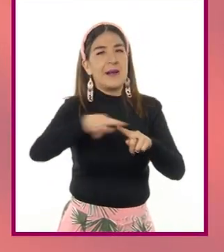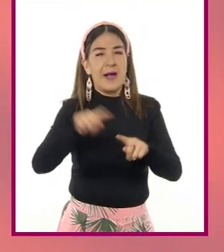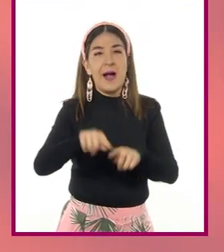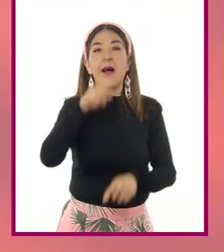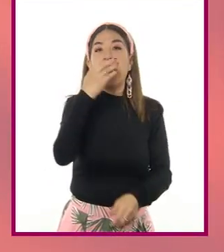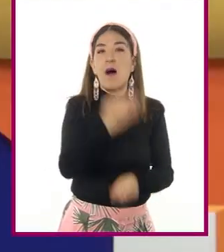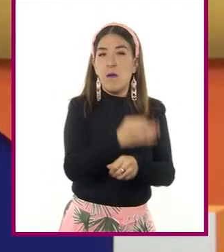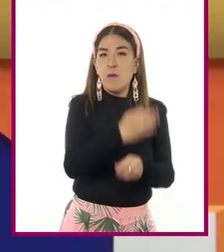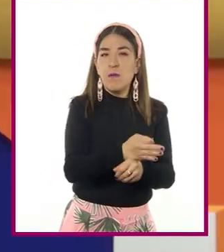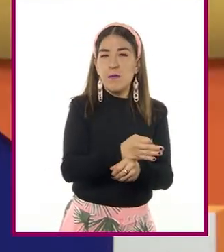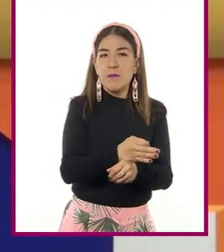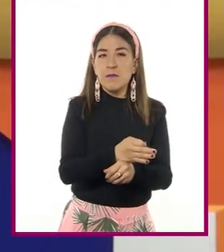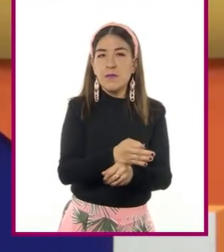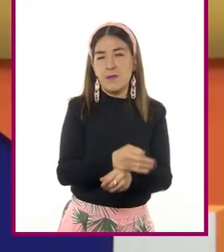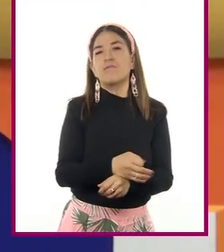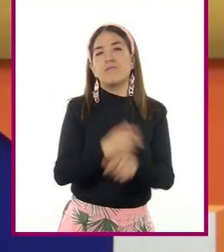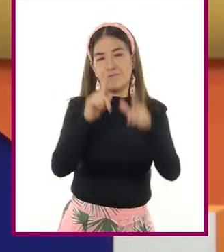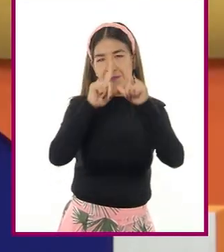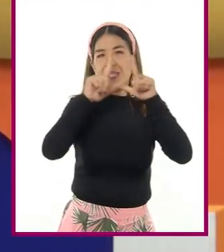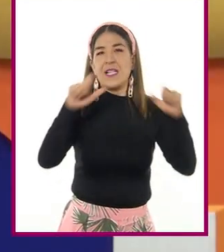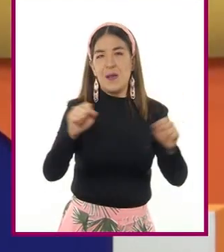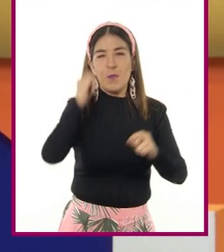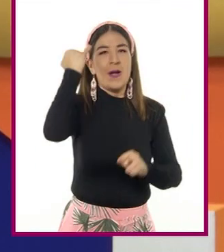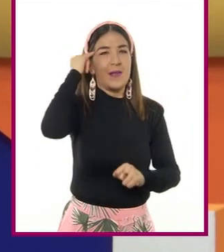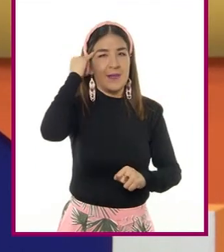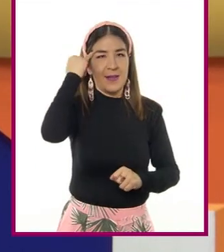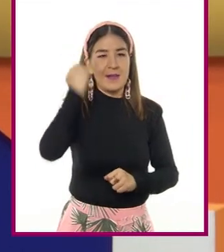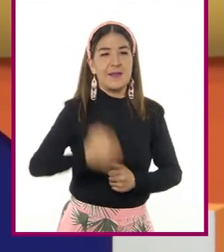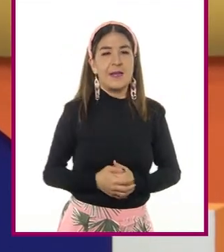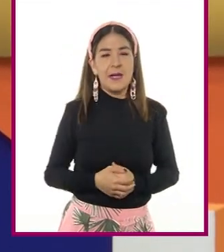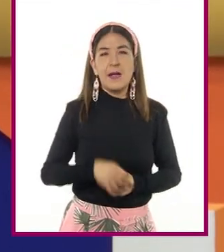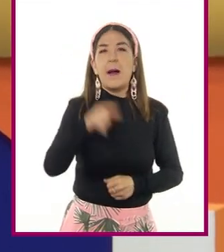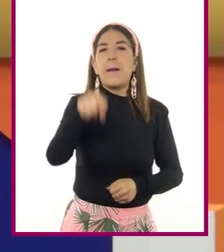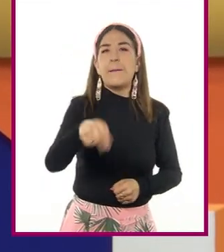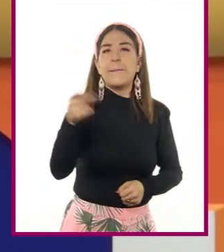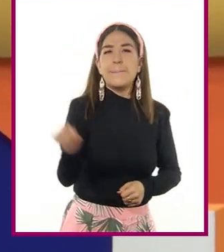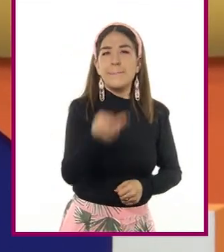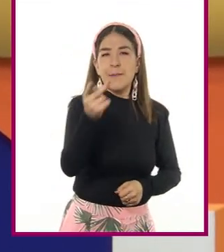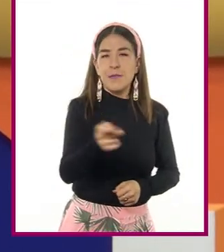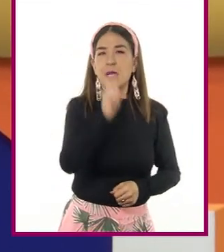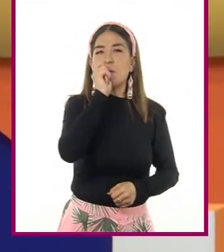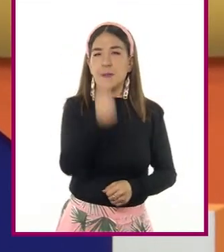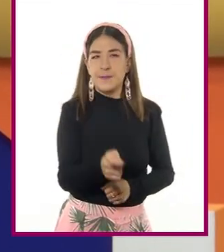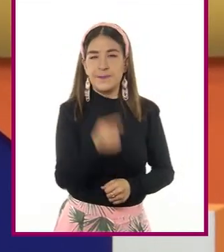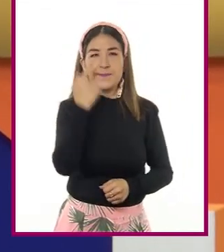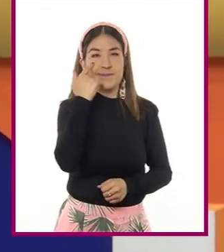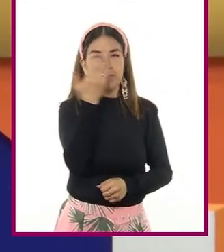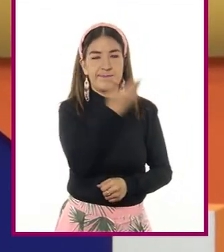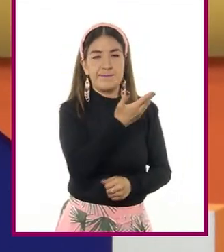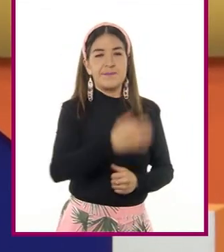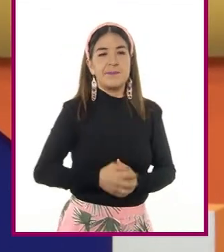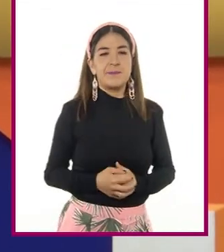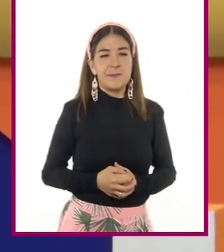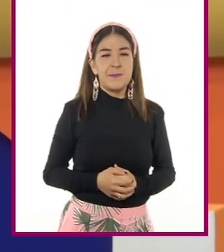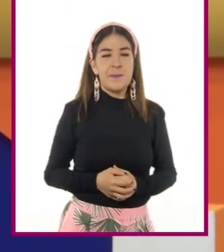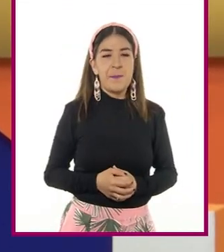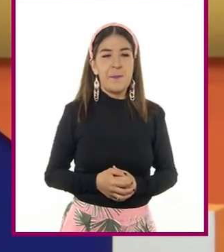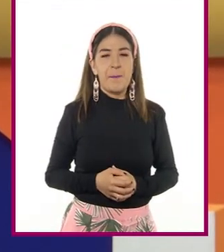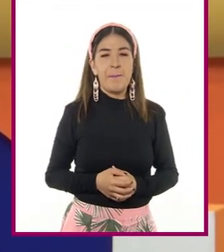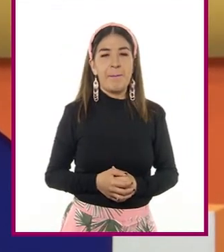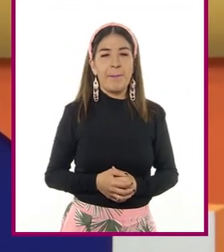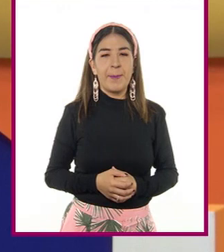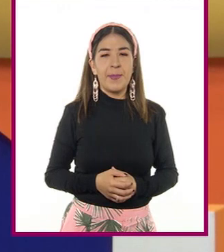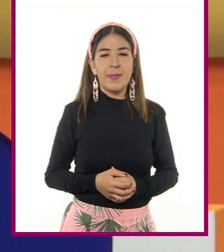nos basaremos en las lenguas indígenas. Nuestra pregunta quedaría de la siguiente manera: ¿qué